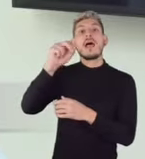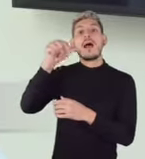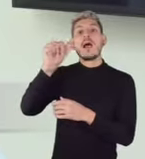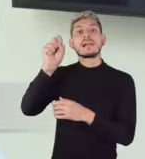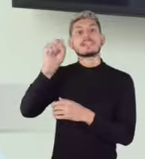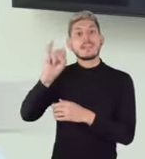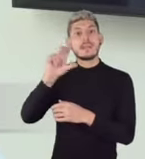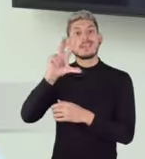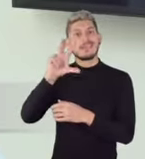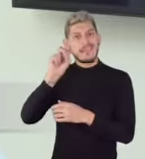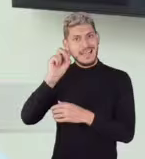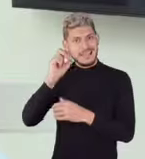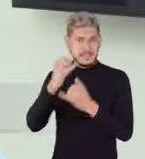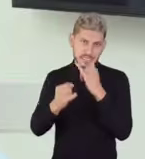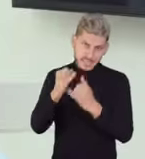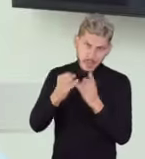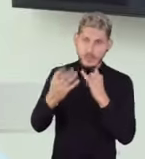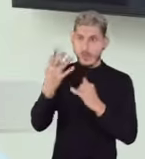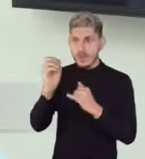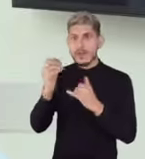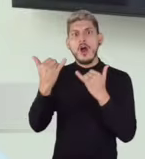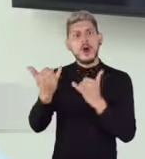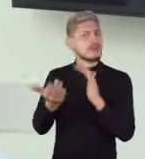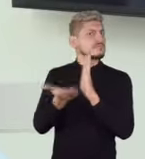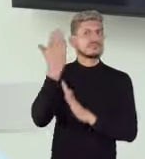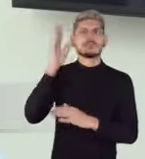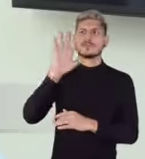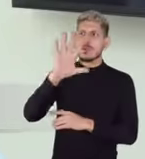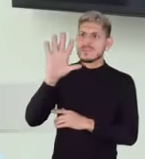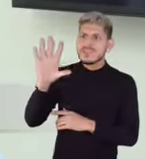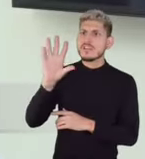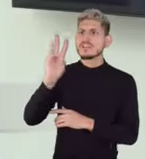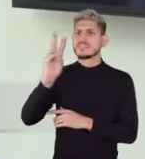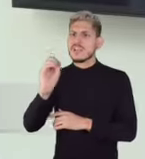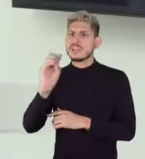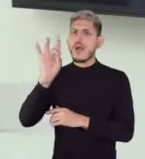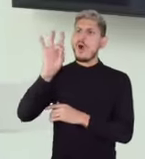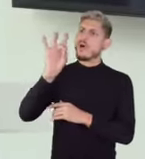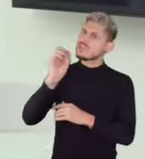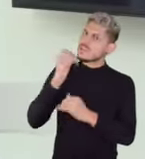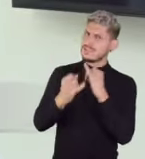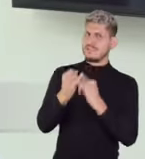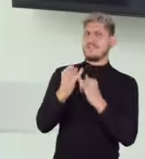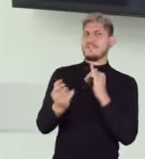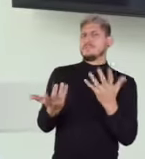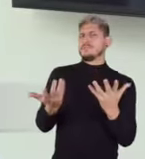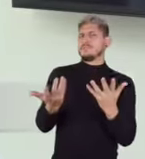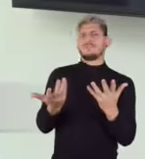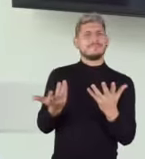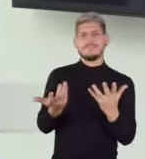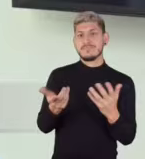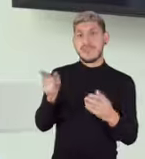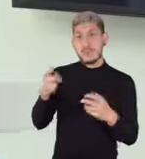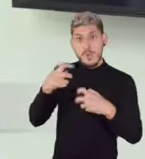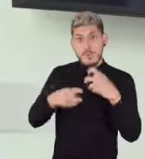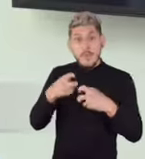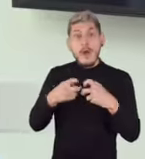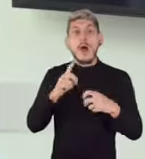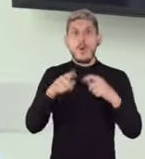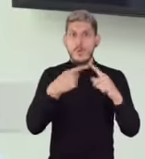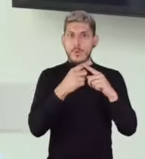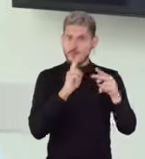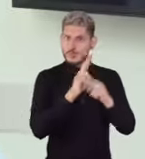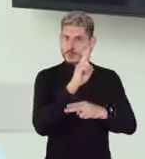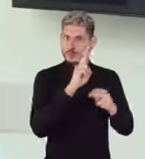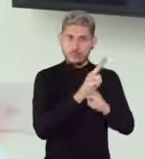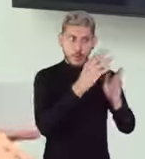ejemplo, 40, y así mismo están cobrando 55, 60, 80, y el problema de esto es que cuando el usuario que está en el